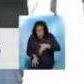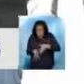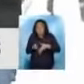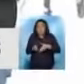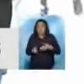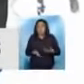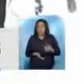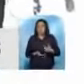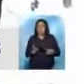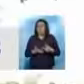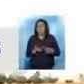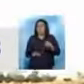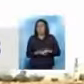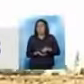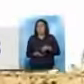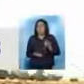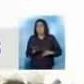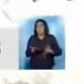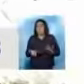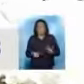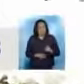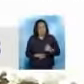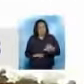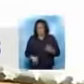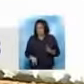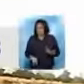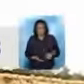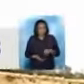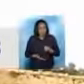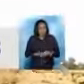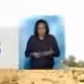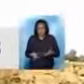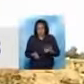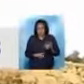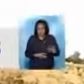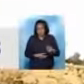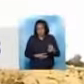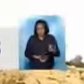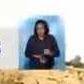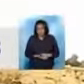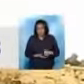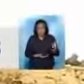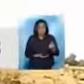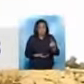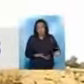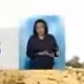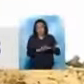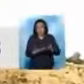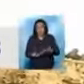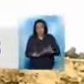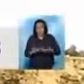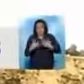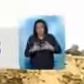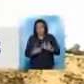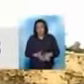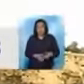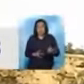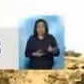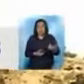les generaba un sobrecosto que no podían ellos, digamos, mantener, ¿no es cierto? Porque solamente les traen el equipo, la maquinaria, el